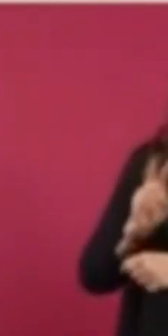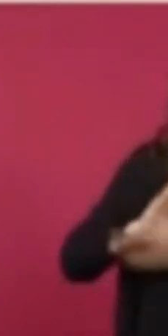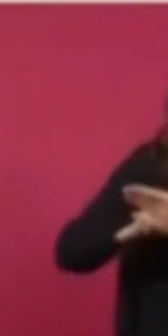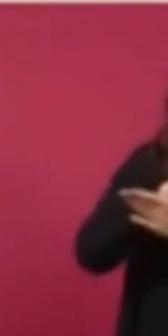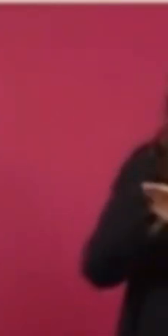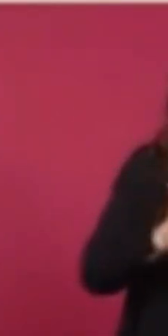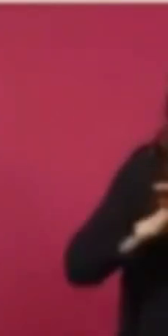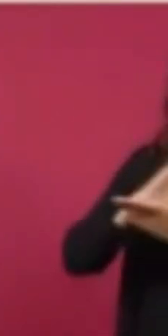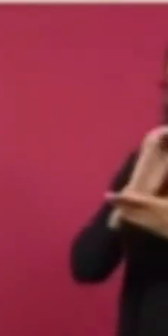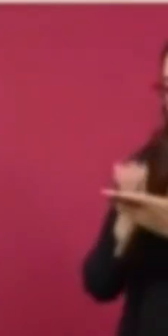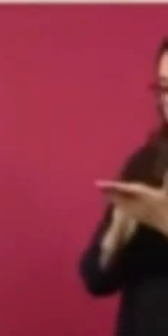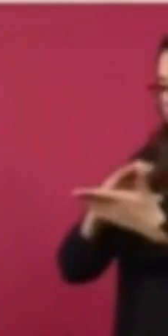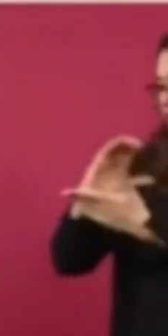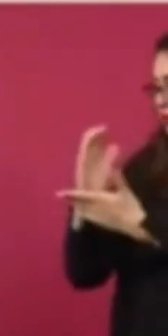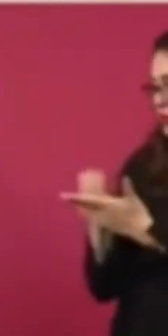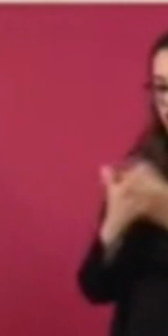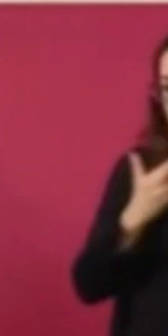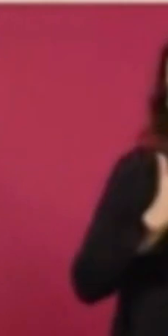el Tren Maya y en todas las obras.